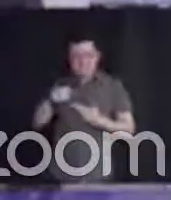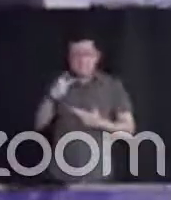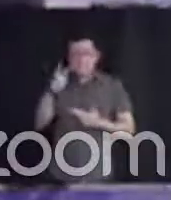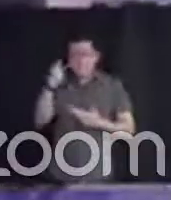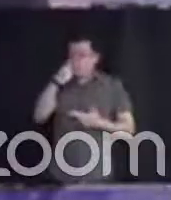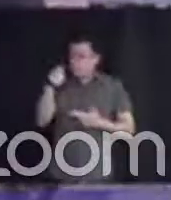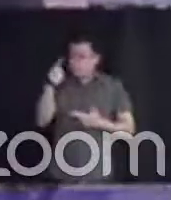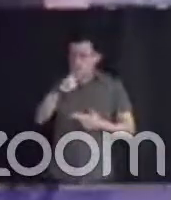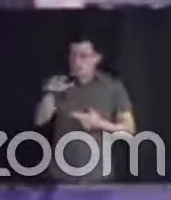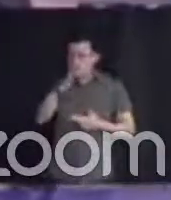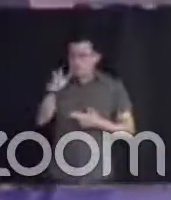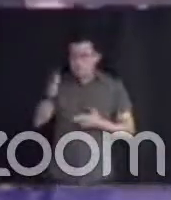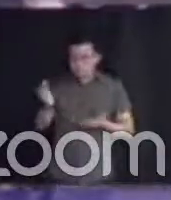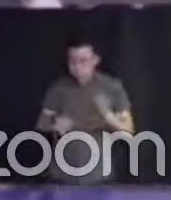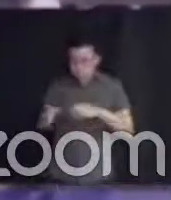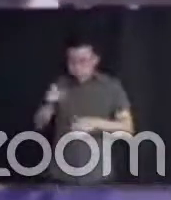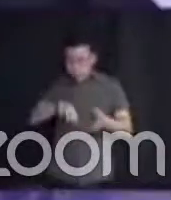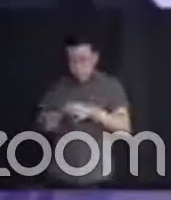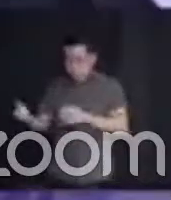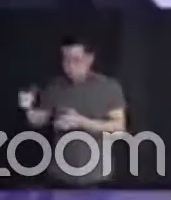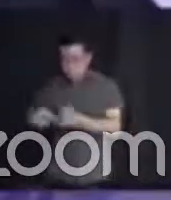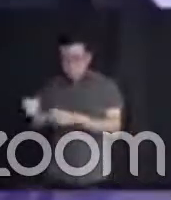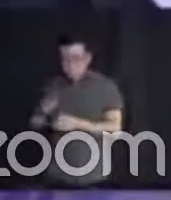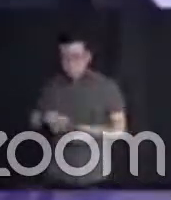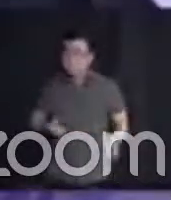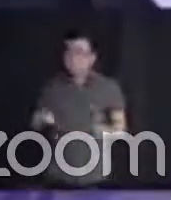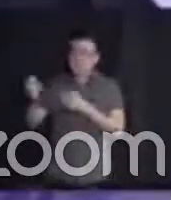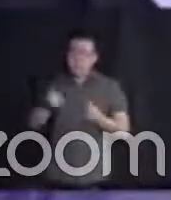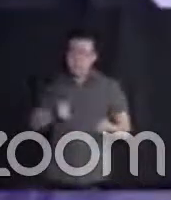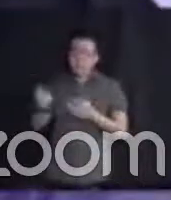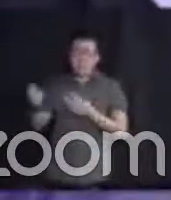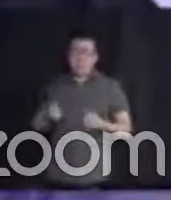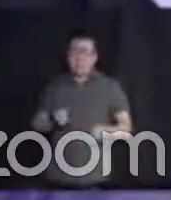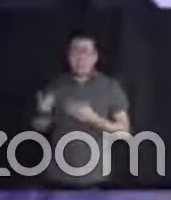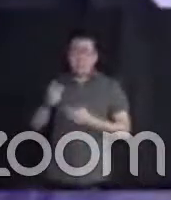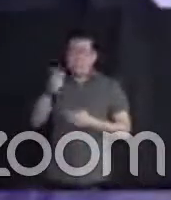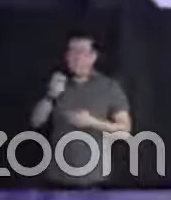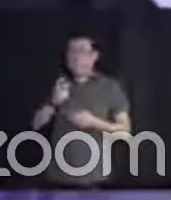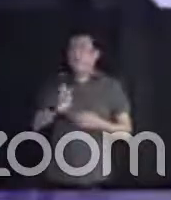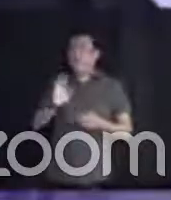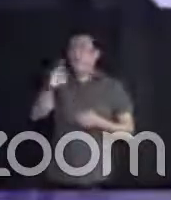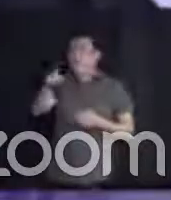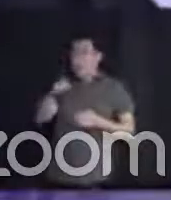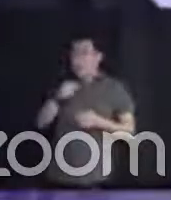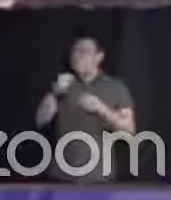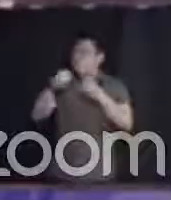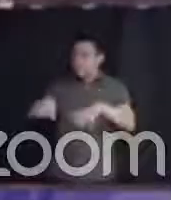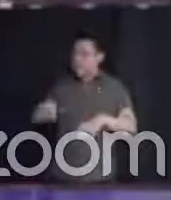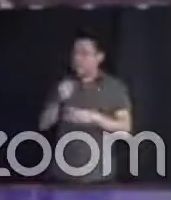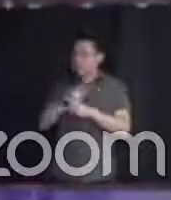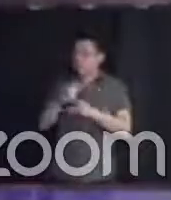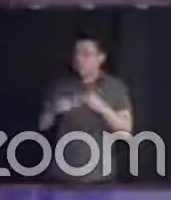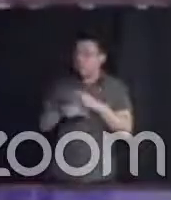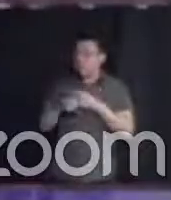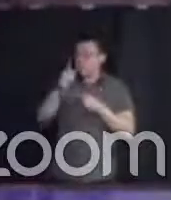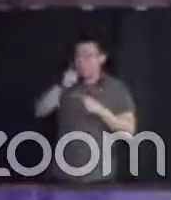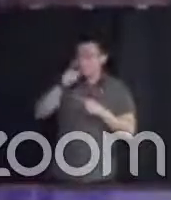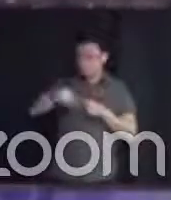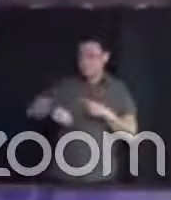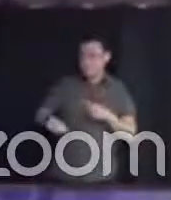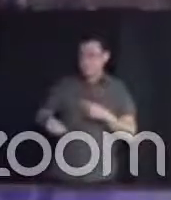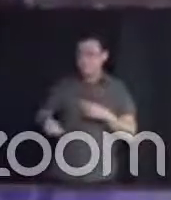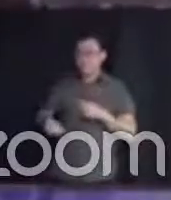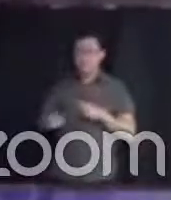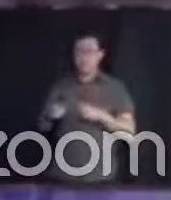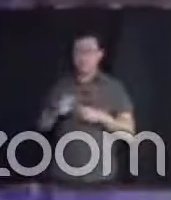ahí. Y con razón había ahí un tema en Tijuana. Un tema de pérdida, que ¿verdad? No cuadraron ahí y las cuentas.